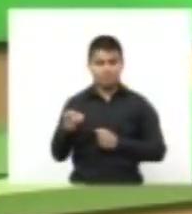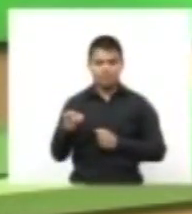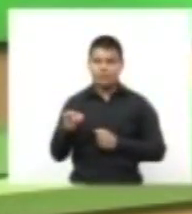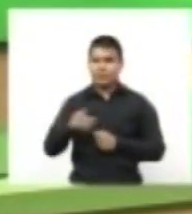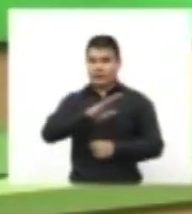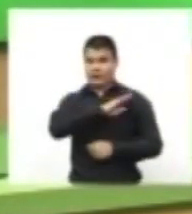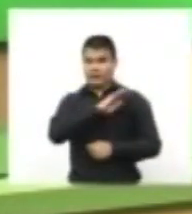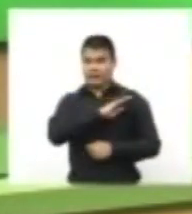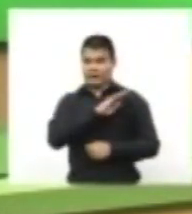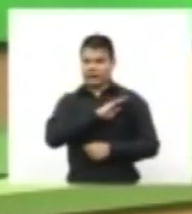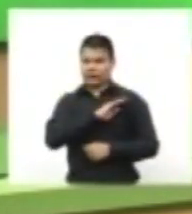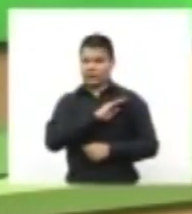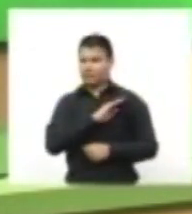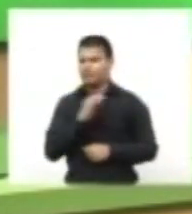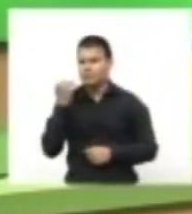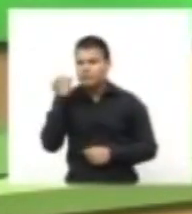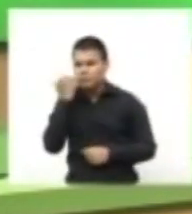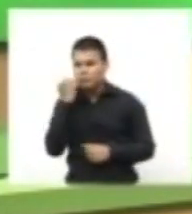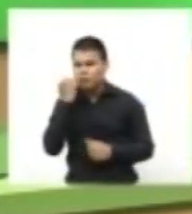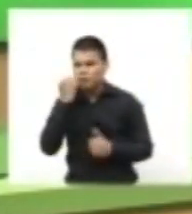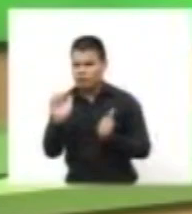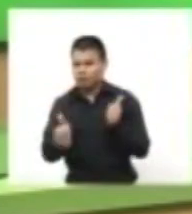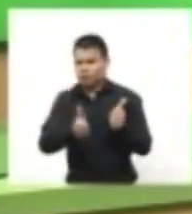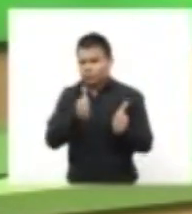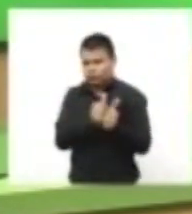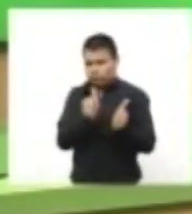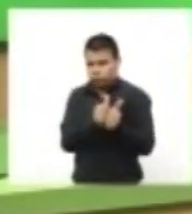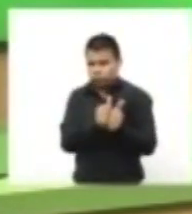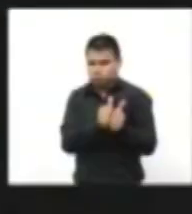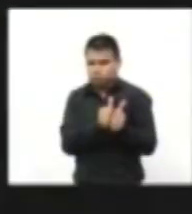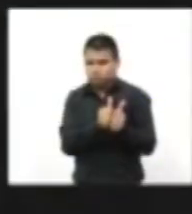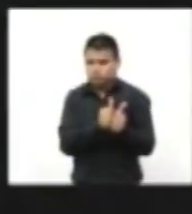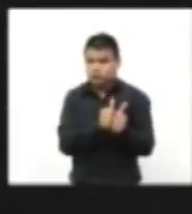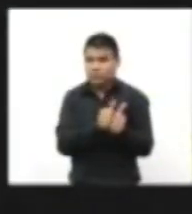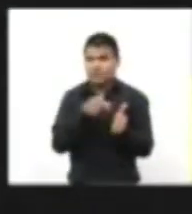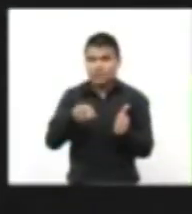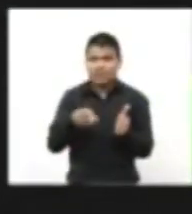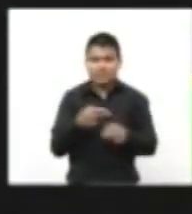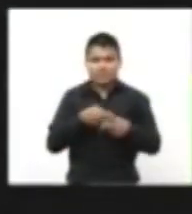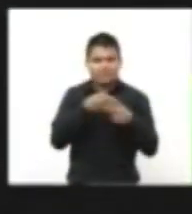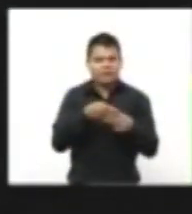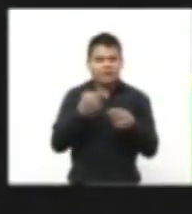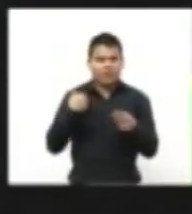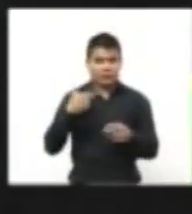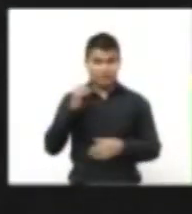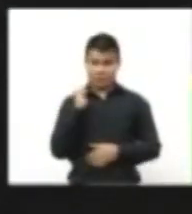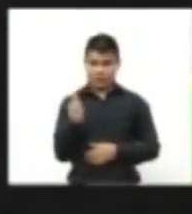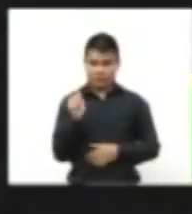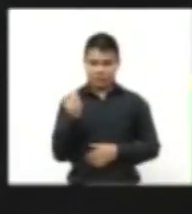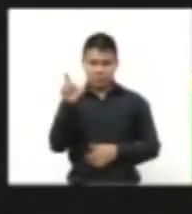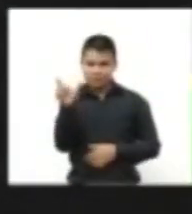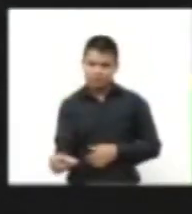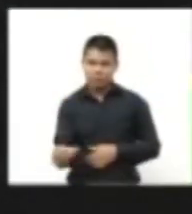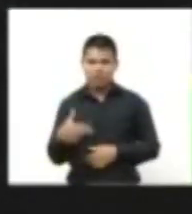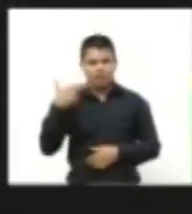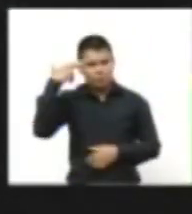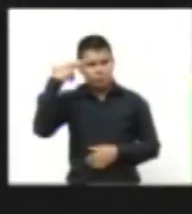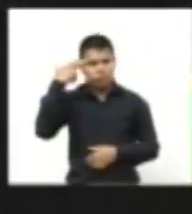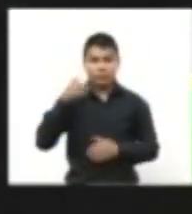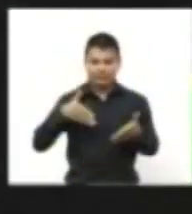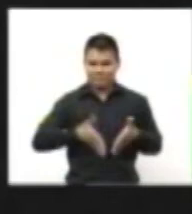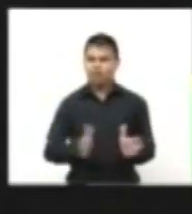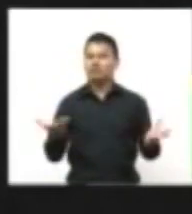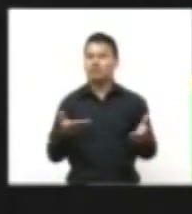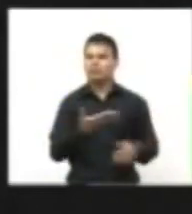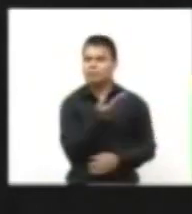ese municipio, al parecer, se suicidó propinándose un disparo en la cabeza. El cuerpo de la patrullera oriunda de Barranquilla fue trasladada a esta